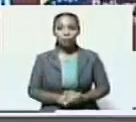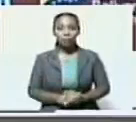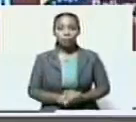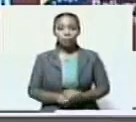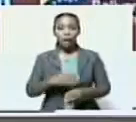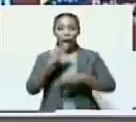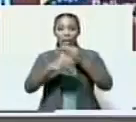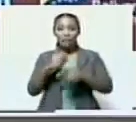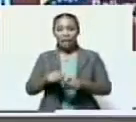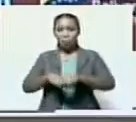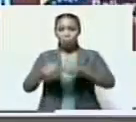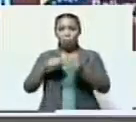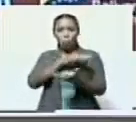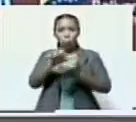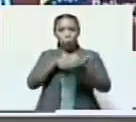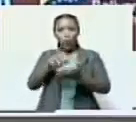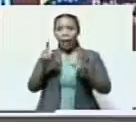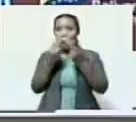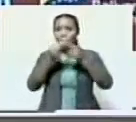perturbar la paz nacional.